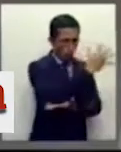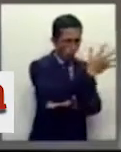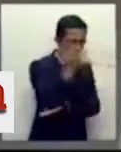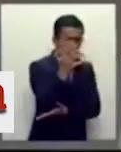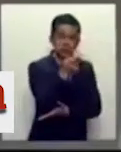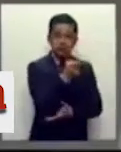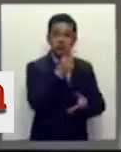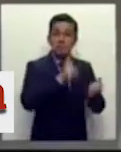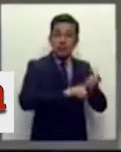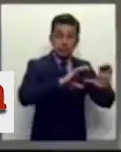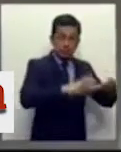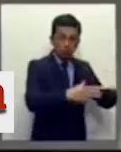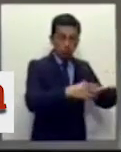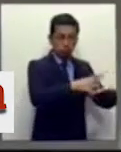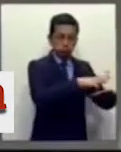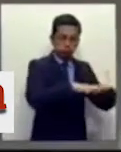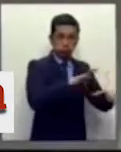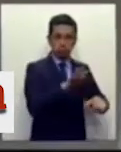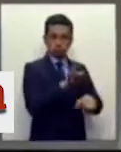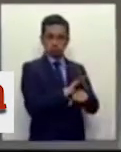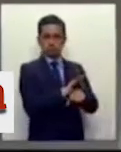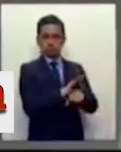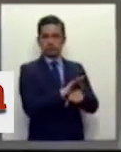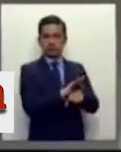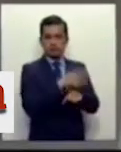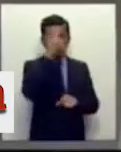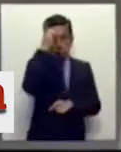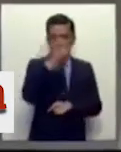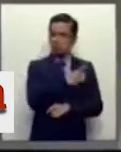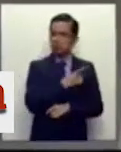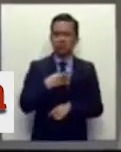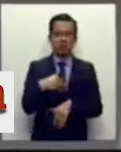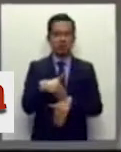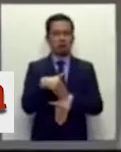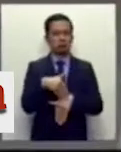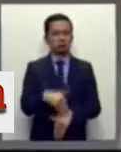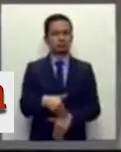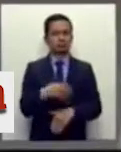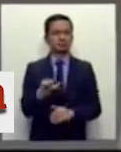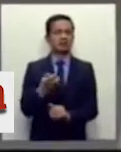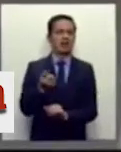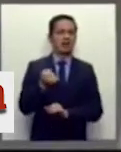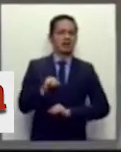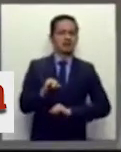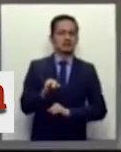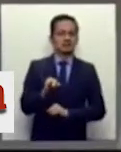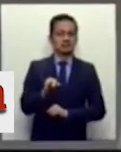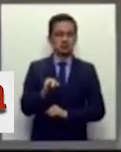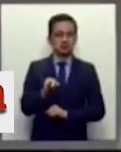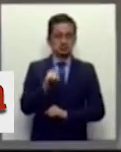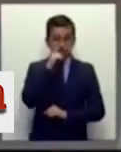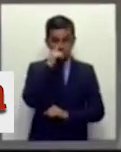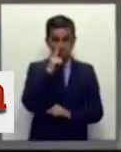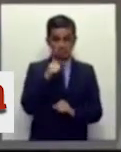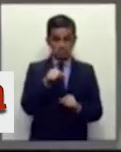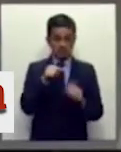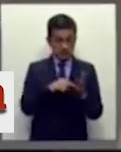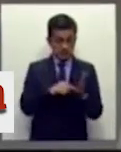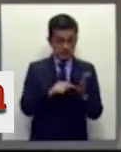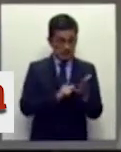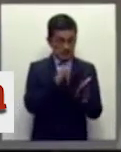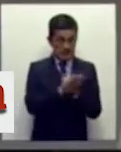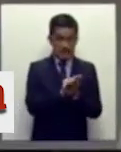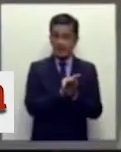naturales protegidas deberán sujetarse a las modalidades que de conformidad la presente